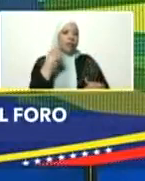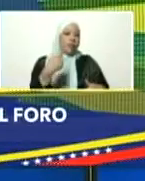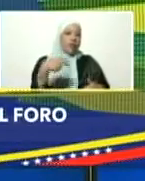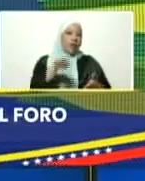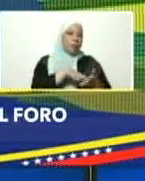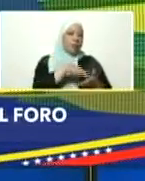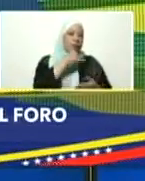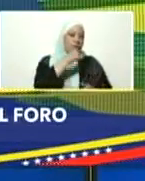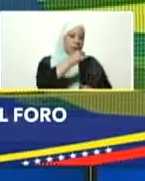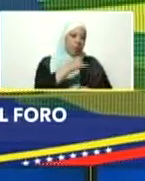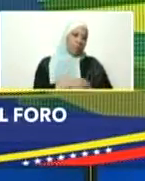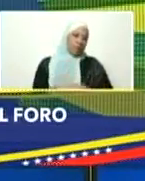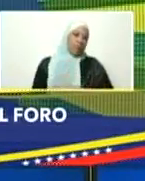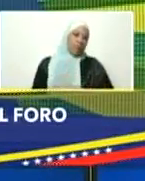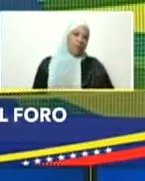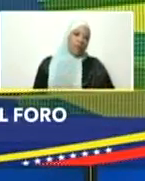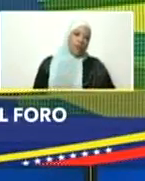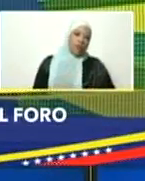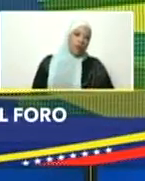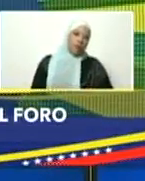Bueno, para que ustedes vean.